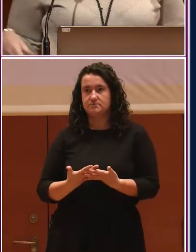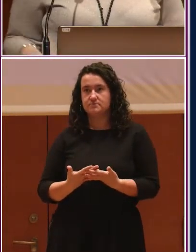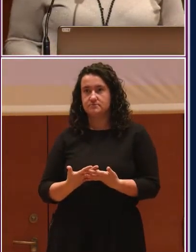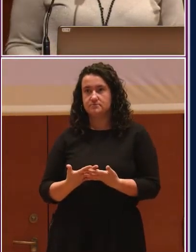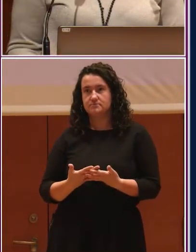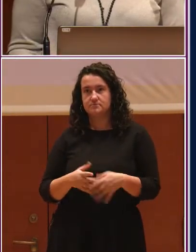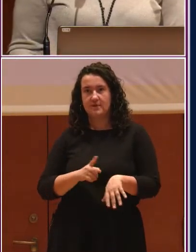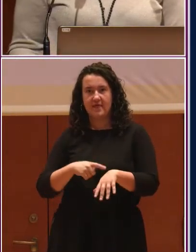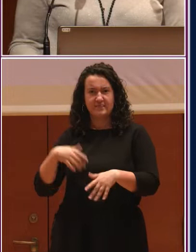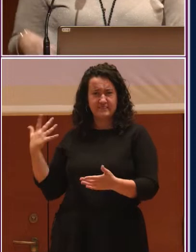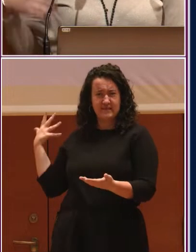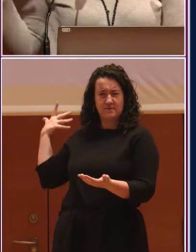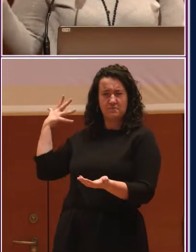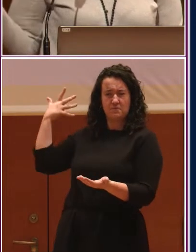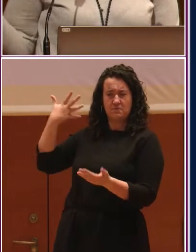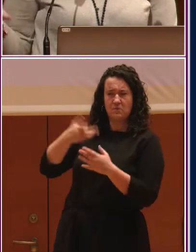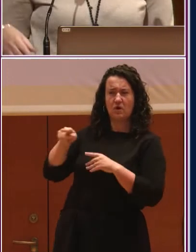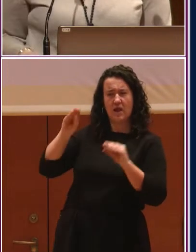crear una red